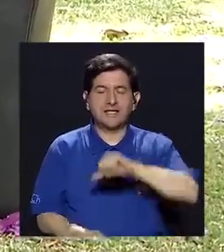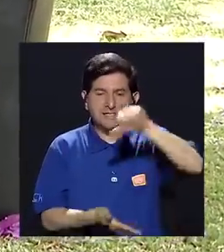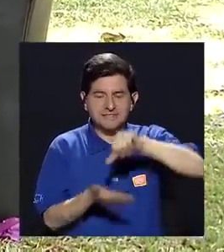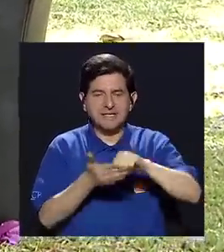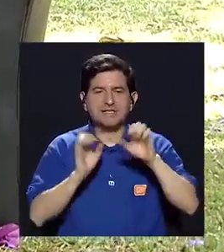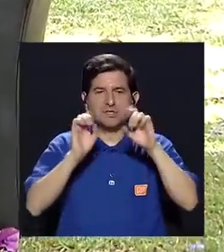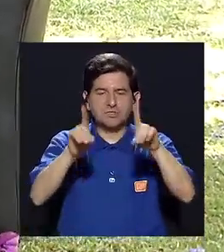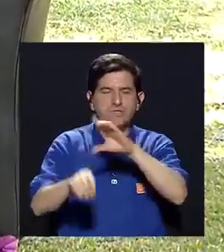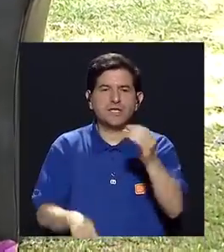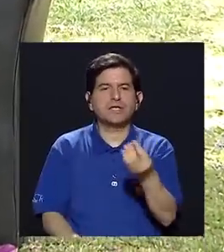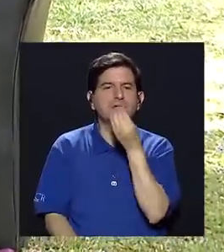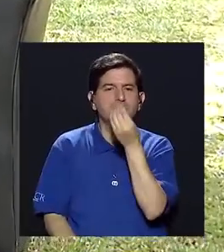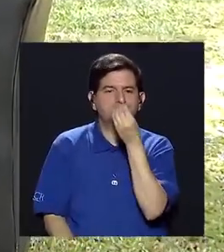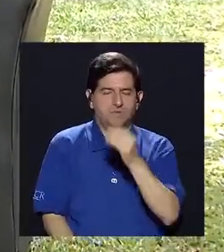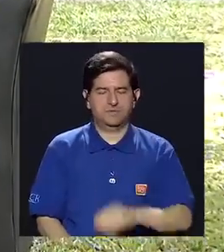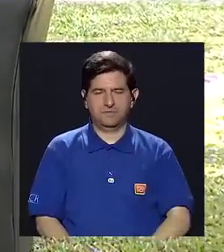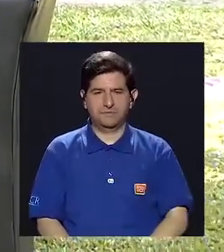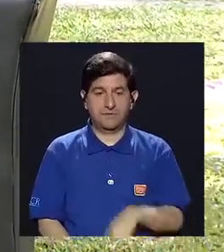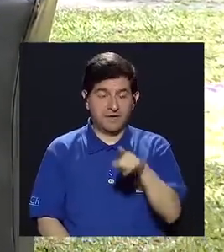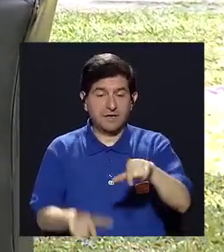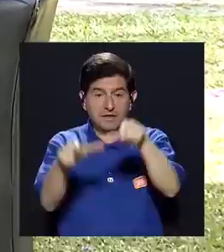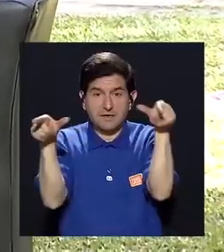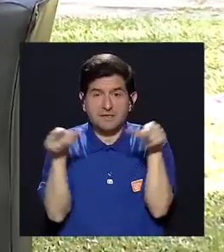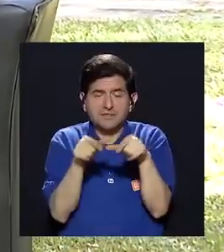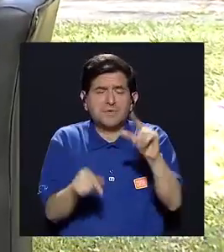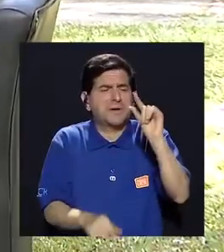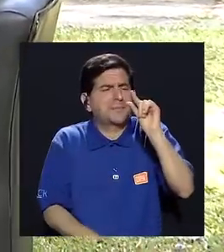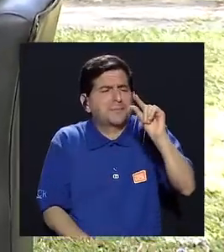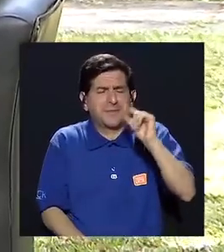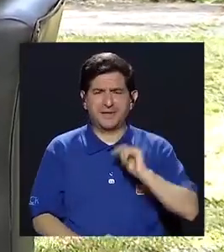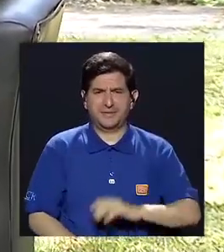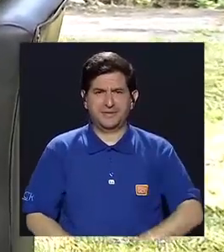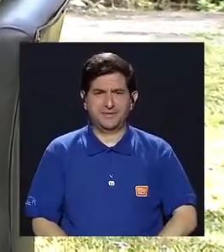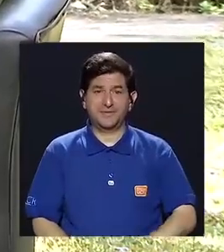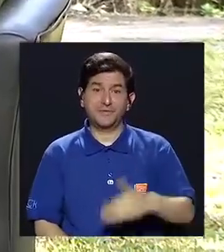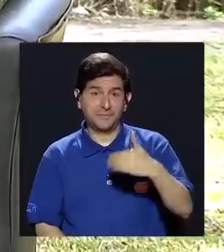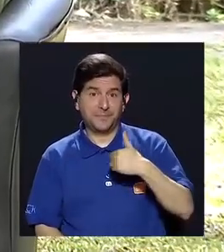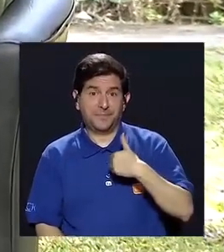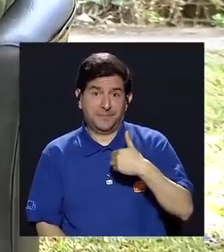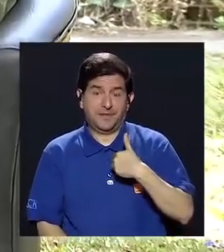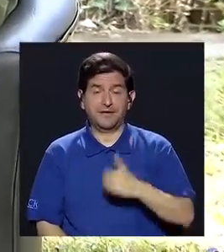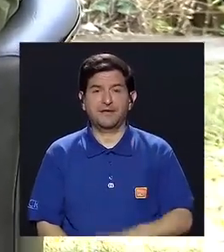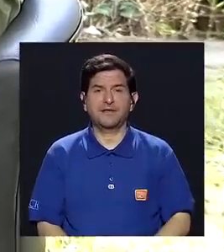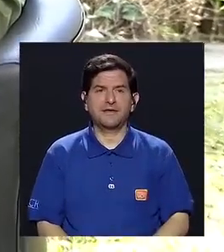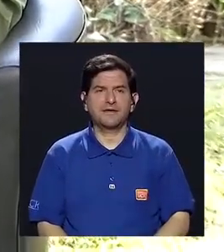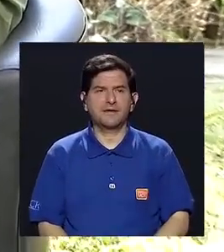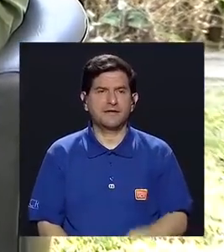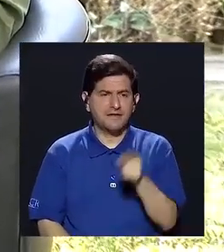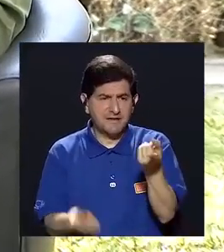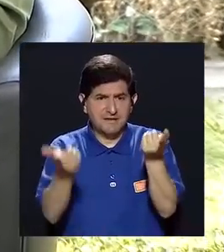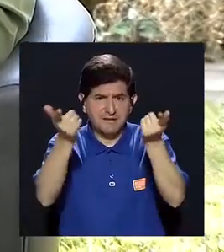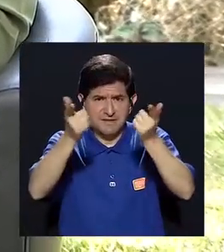educación y nutrición, que son establecimientos pequeñitos que tienen una...